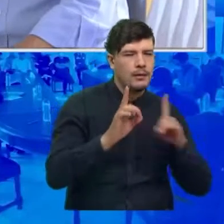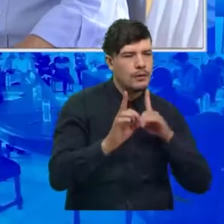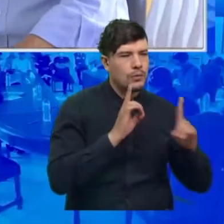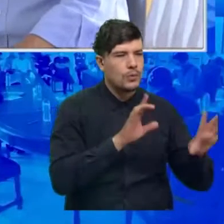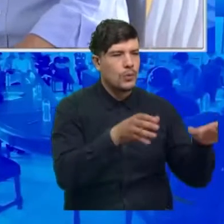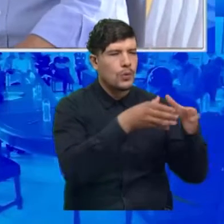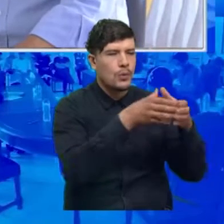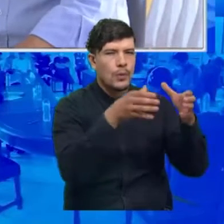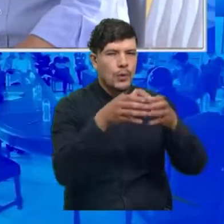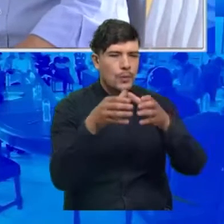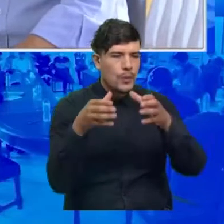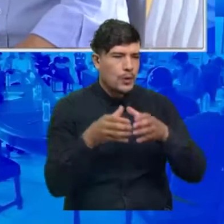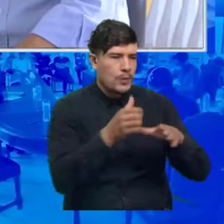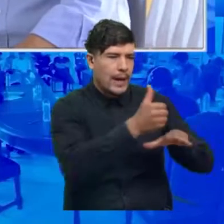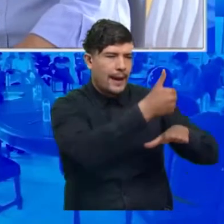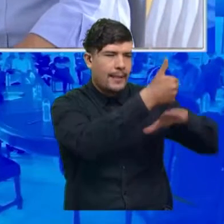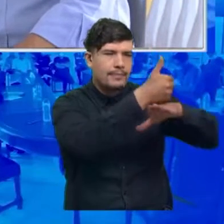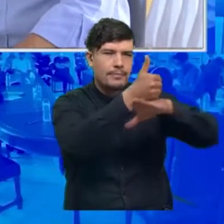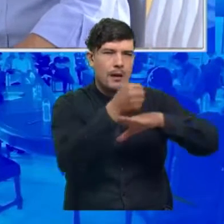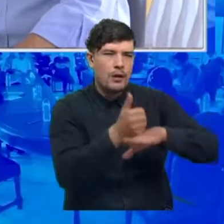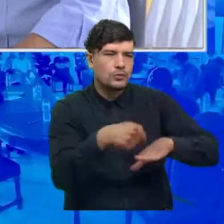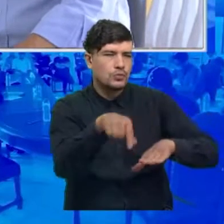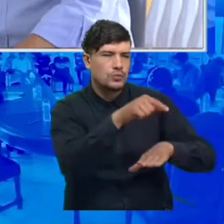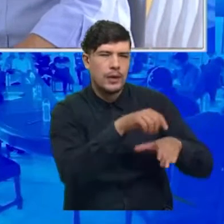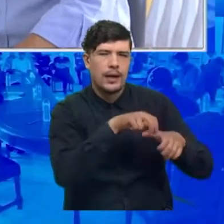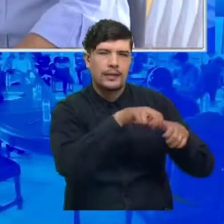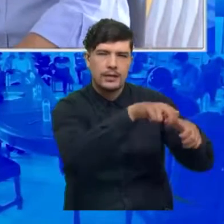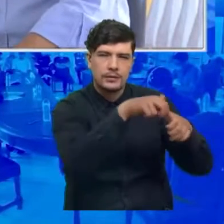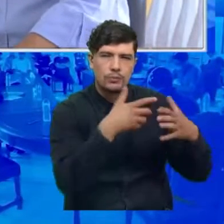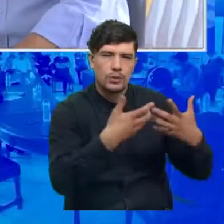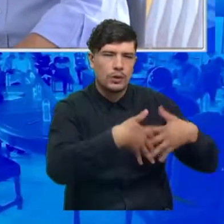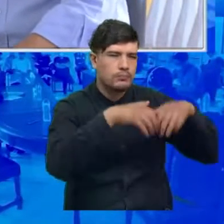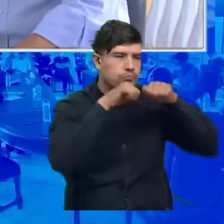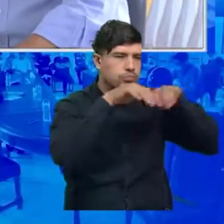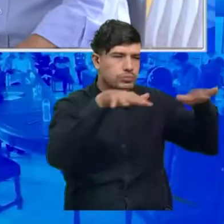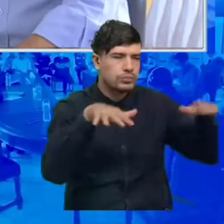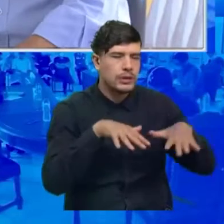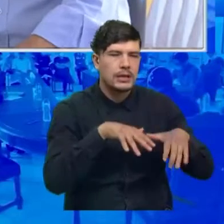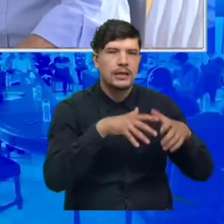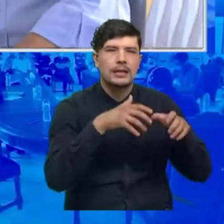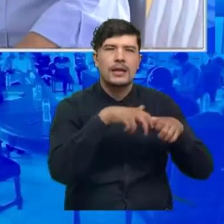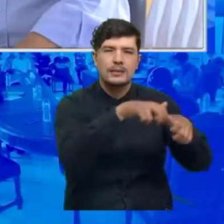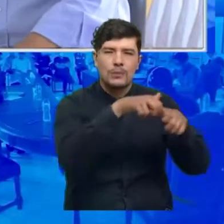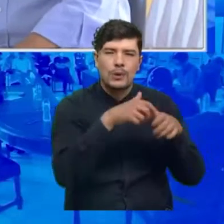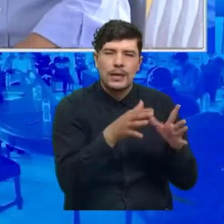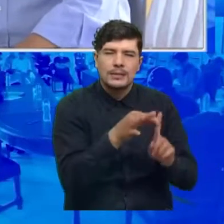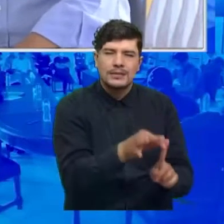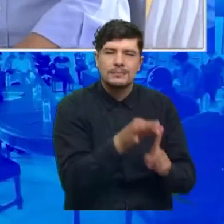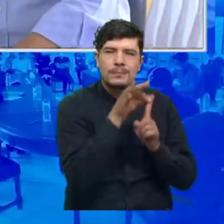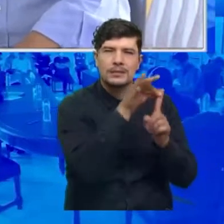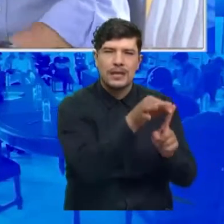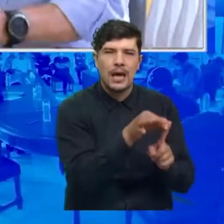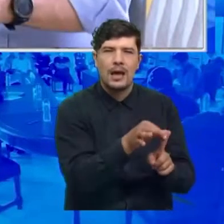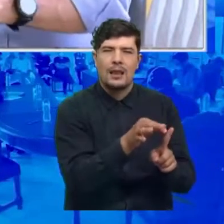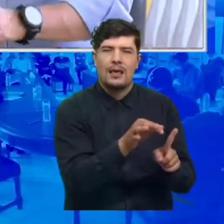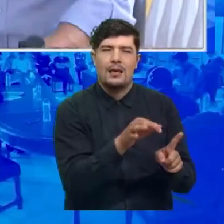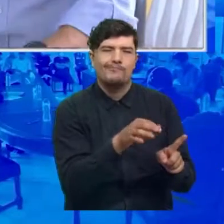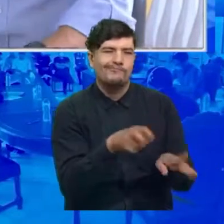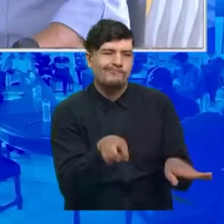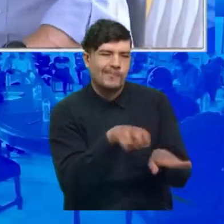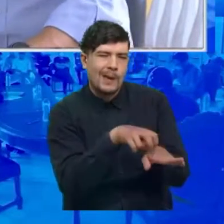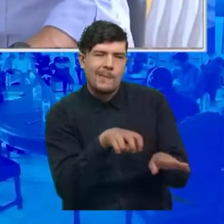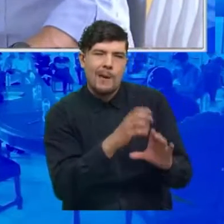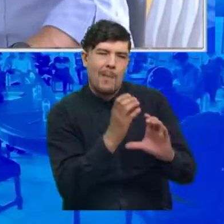las gerentes de las empresas y entes municipales de transporte público transporte especial colectivo en el departamento de santander pues